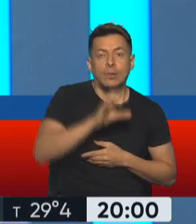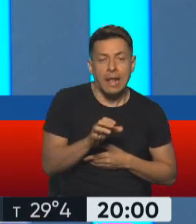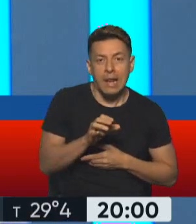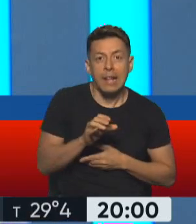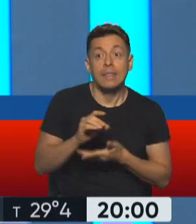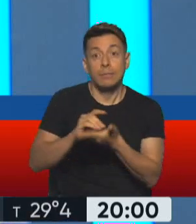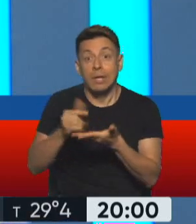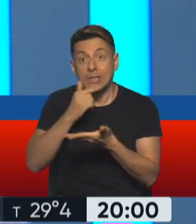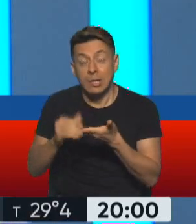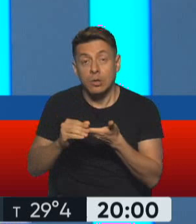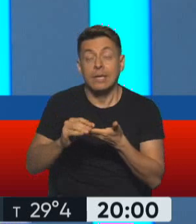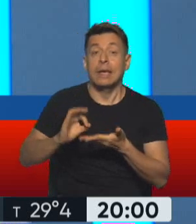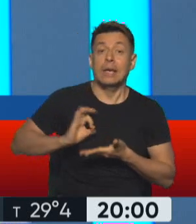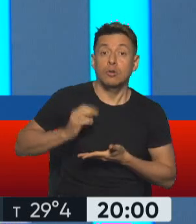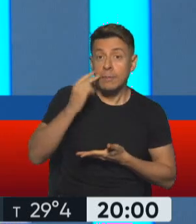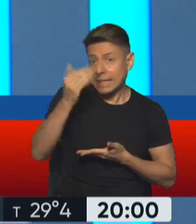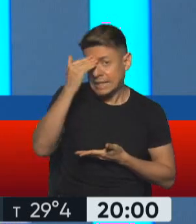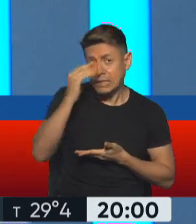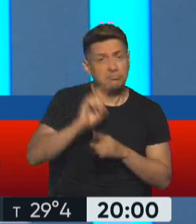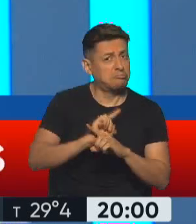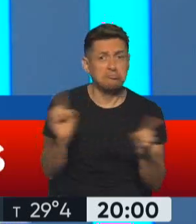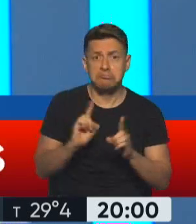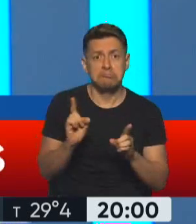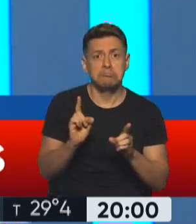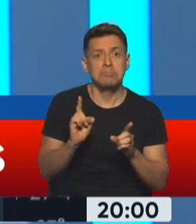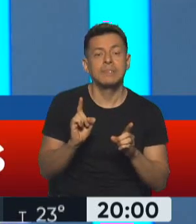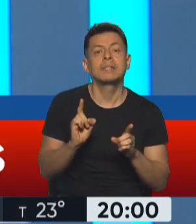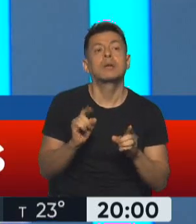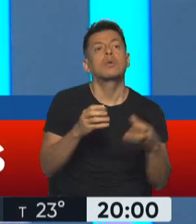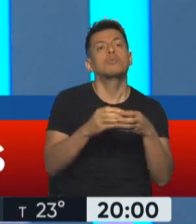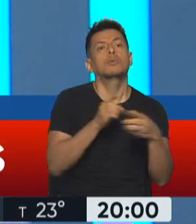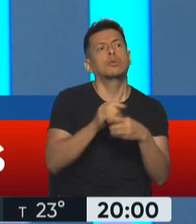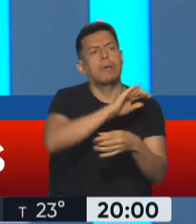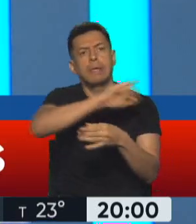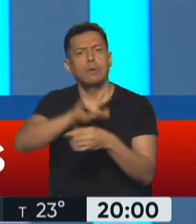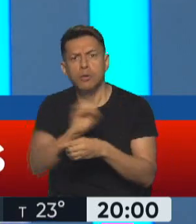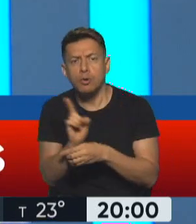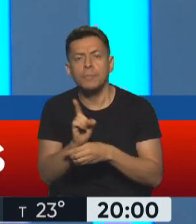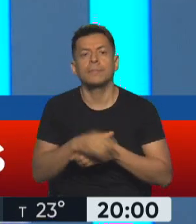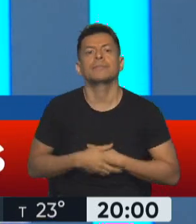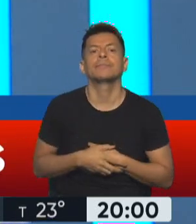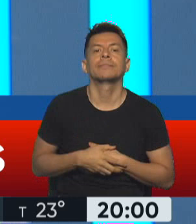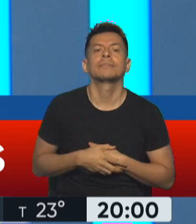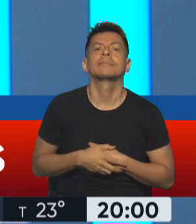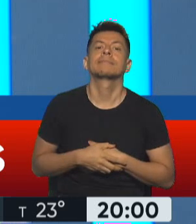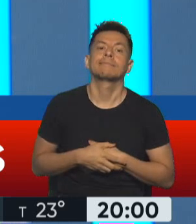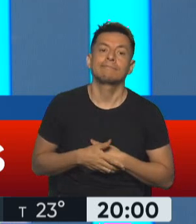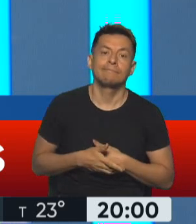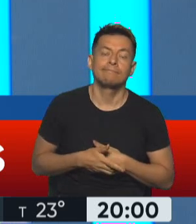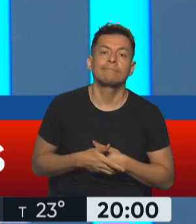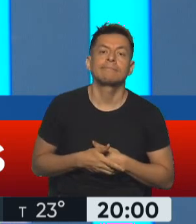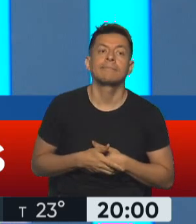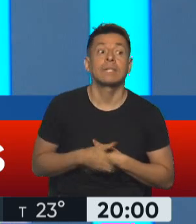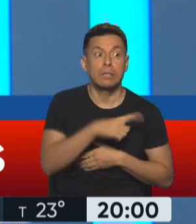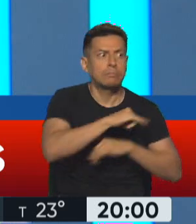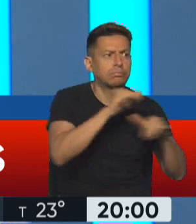legislativas, uh-huh, del 2015, no participaba la oposición y llamaba al abstencionismo. Entonces, y ahí te tiro otro datito para tener en cuenta,